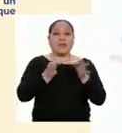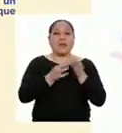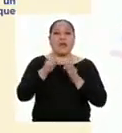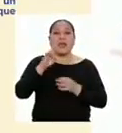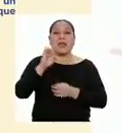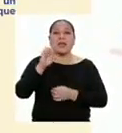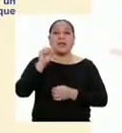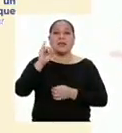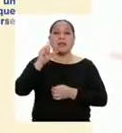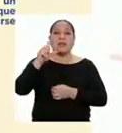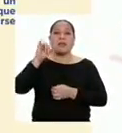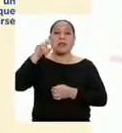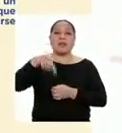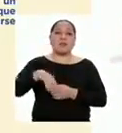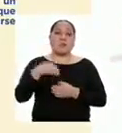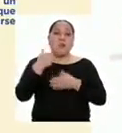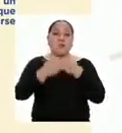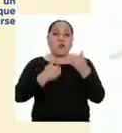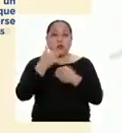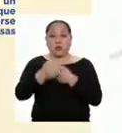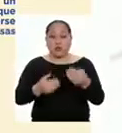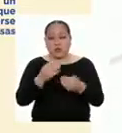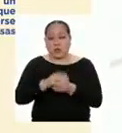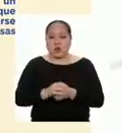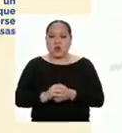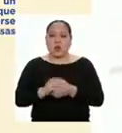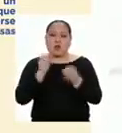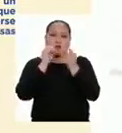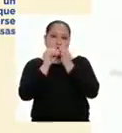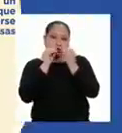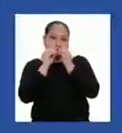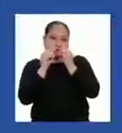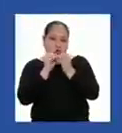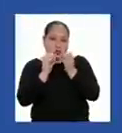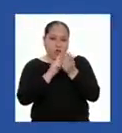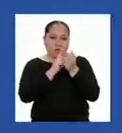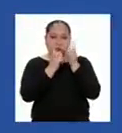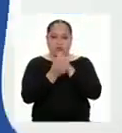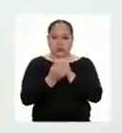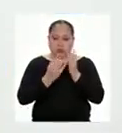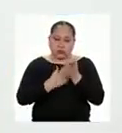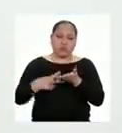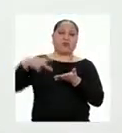que implica afrontar, adaptarse y recuperarse de diversas situaciones.